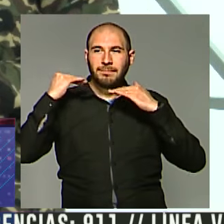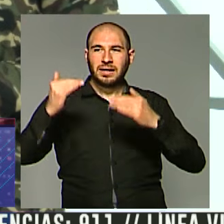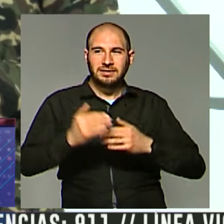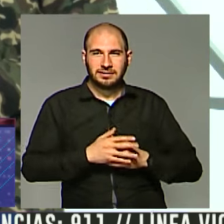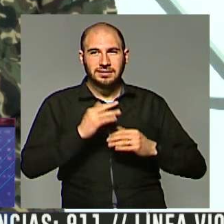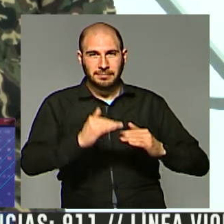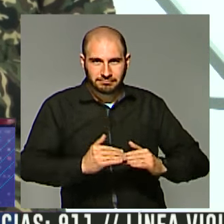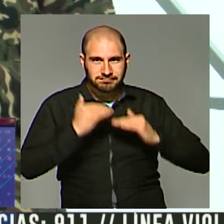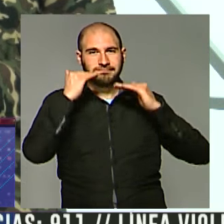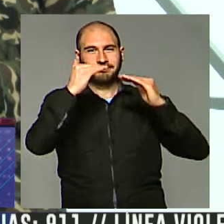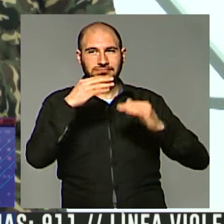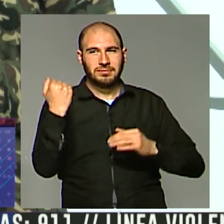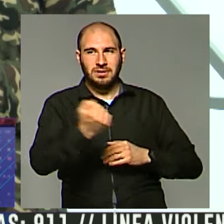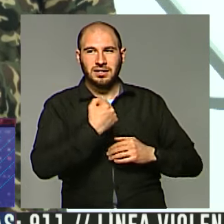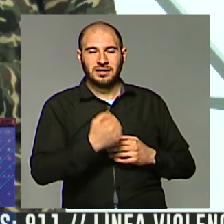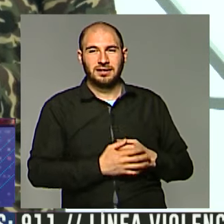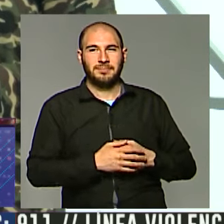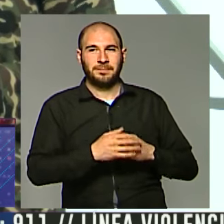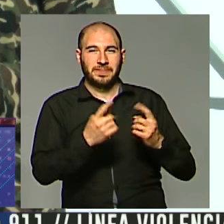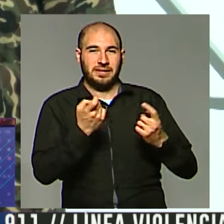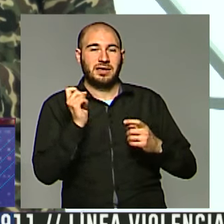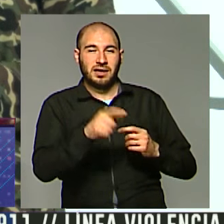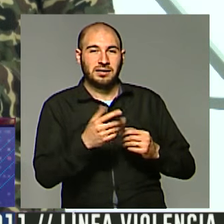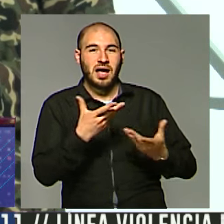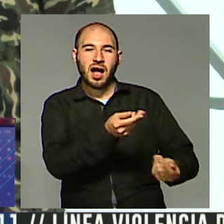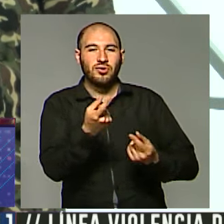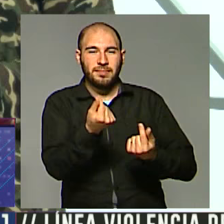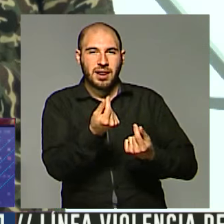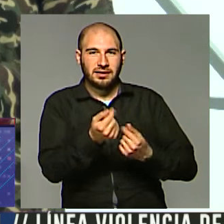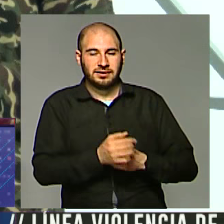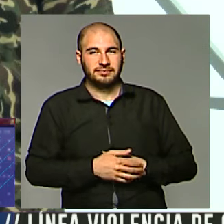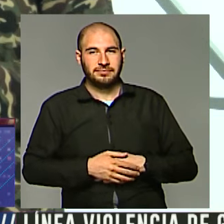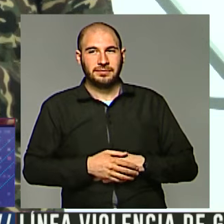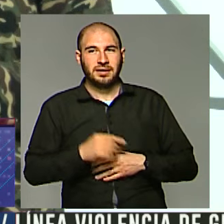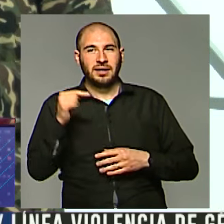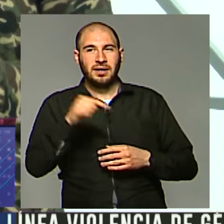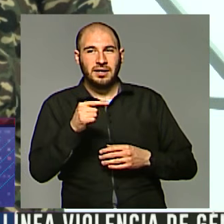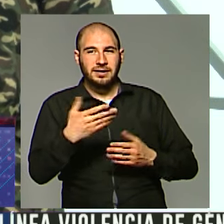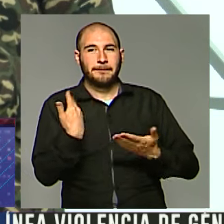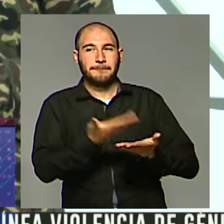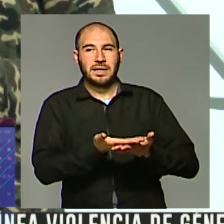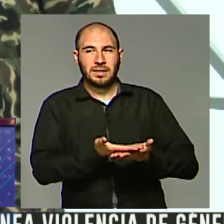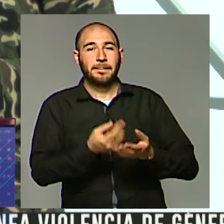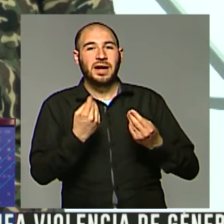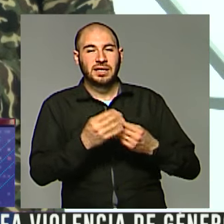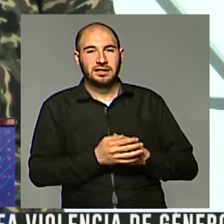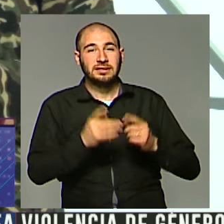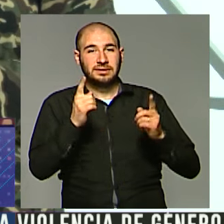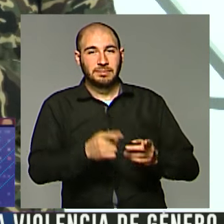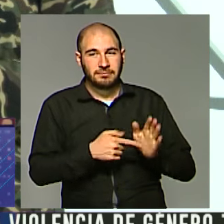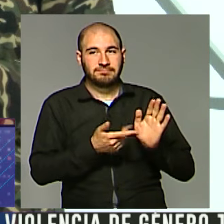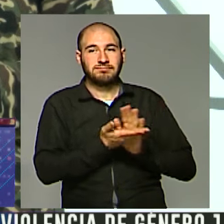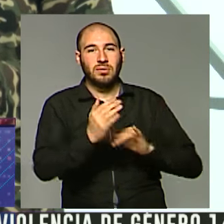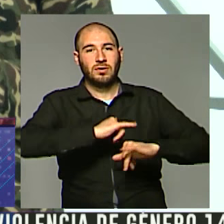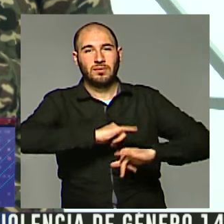ha subido un par de peldaños y lo necesario es eso, que necesita colaboración económica y por eso se hace este pedido, más que nada para que él también muestre y le